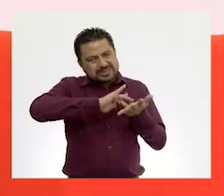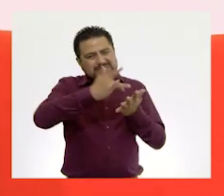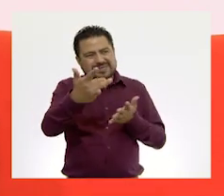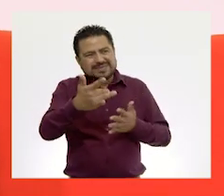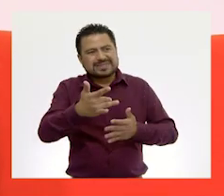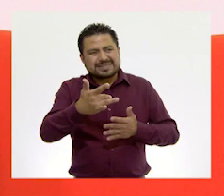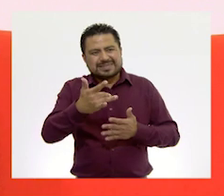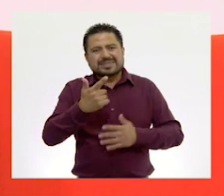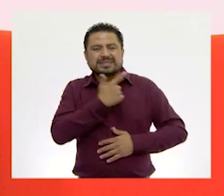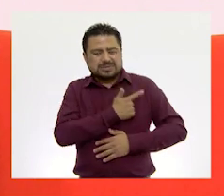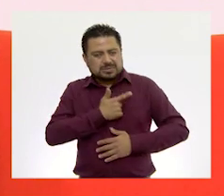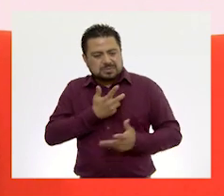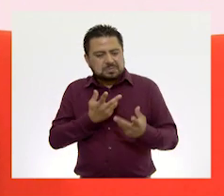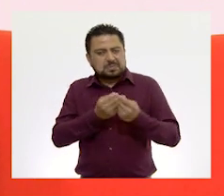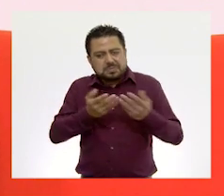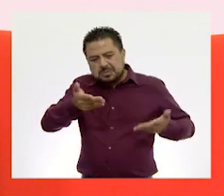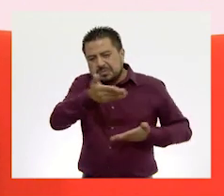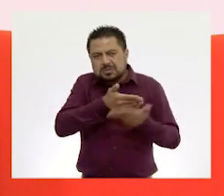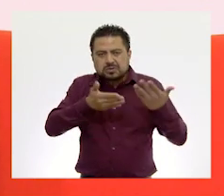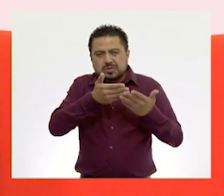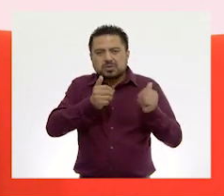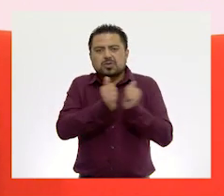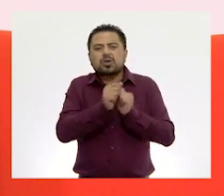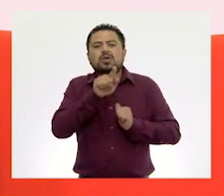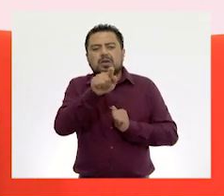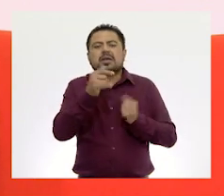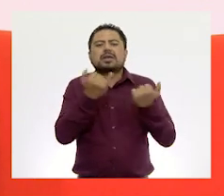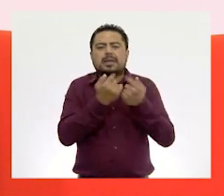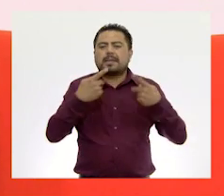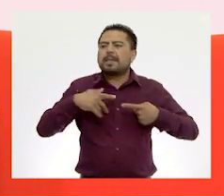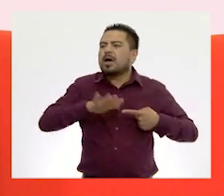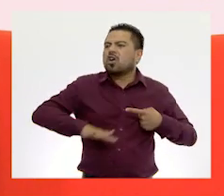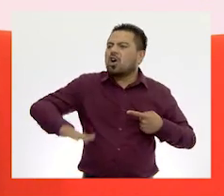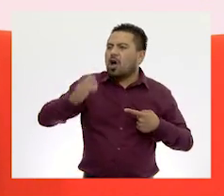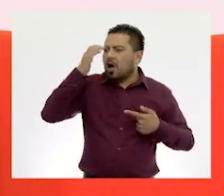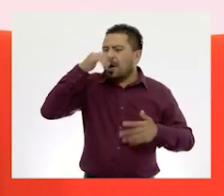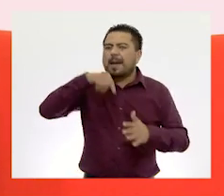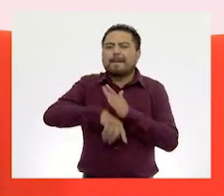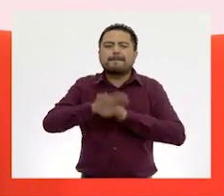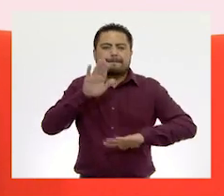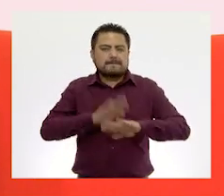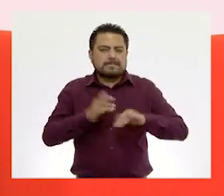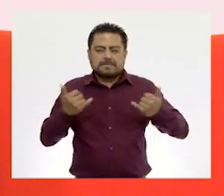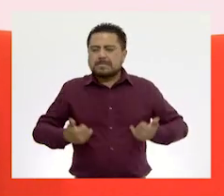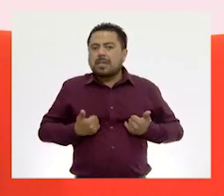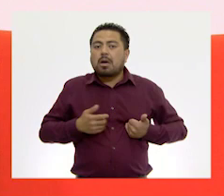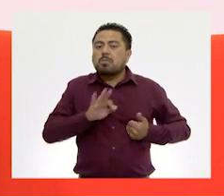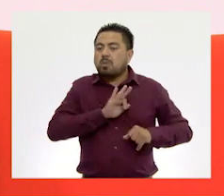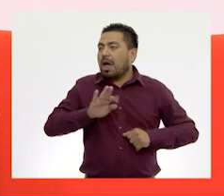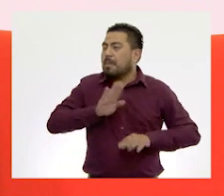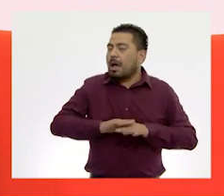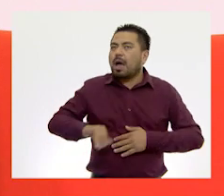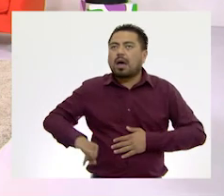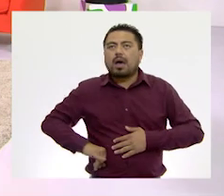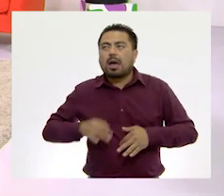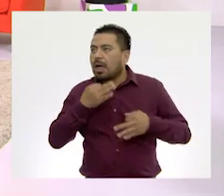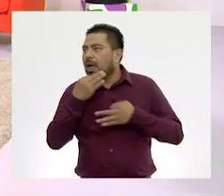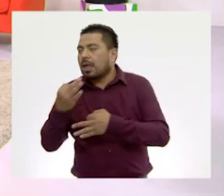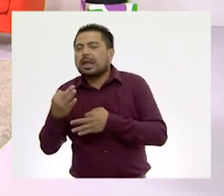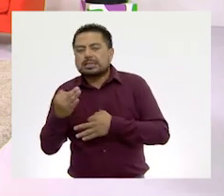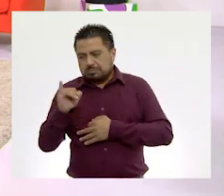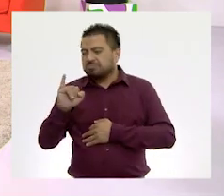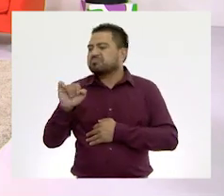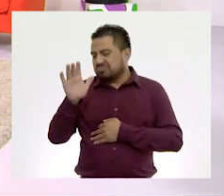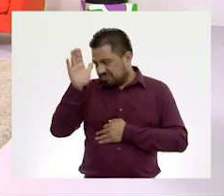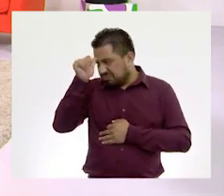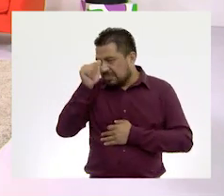mío. Estar compartiendo contigo y sobre todo con el auditorio, ¿no? El que conozcan más de nuestros chicos y se puedan interesar más en ellos. Completamente de